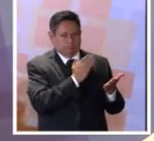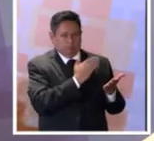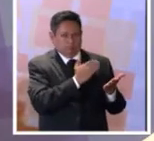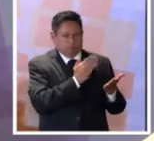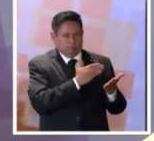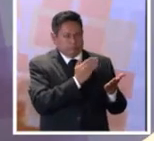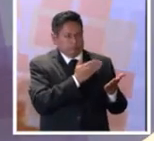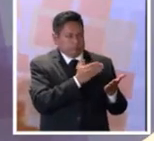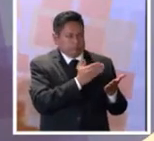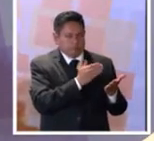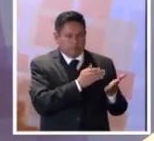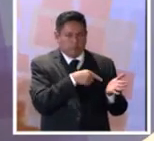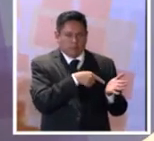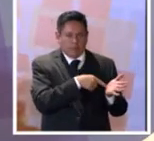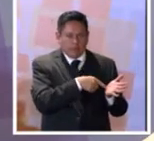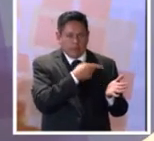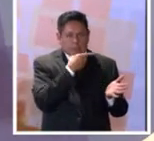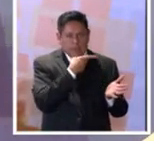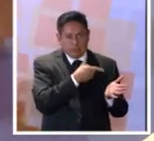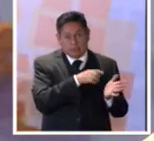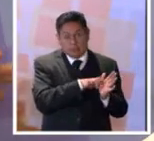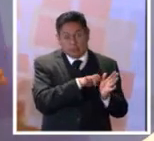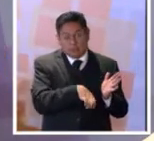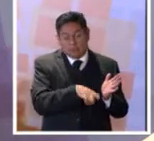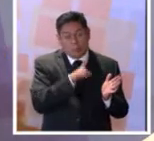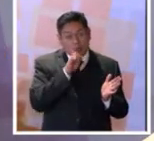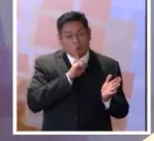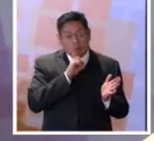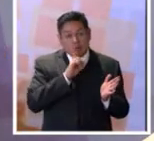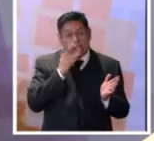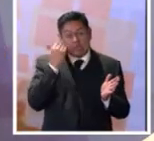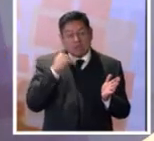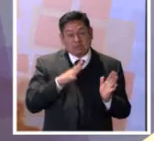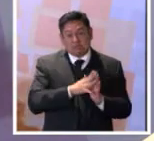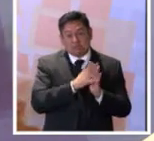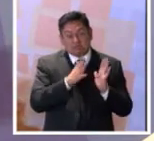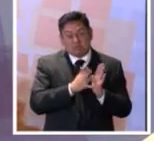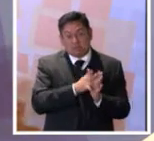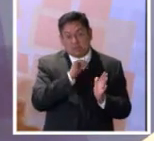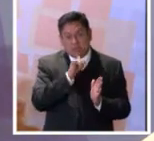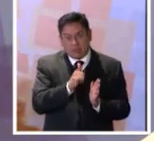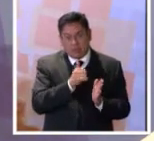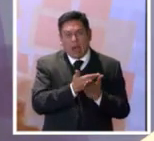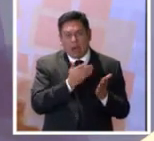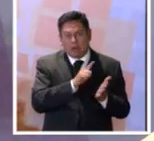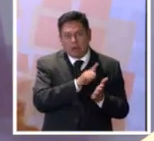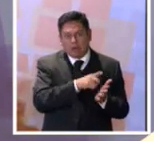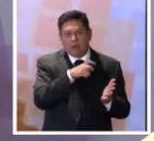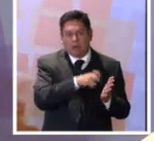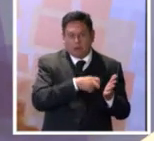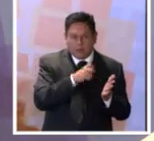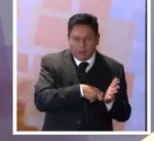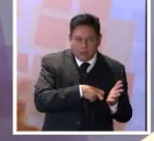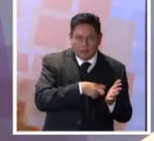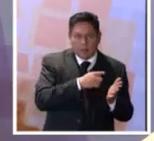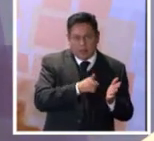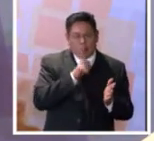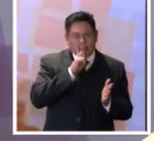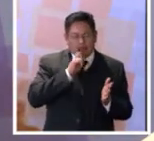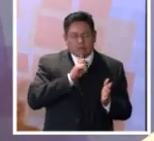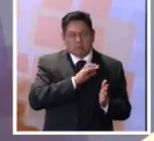caso indica que las mujeres no participaban, y hay que también enfrentar